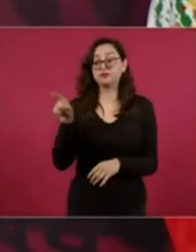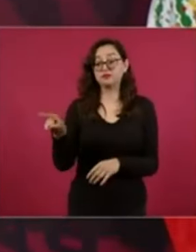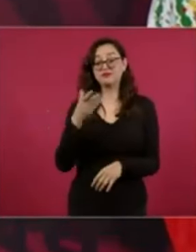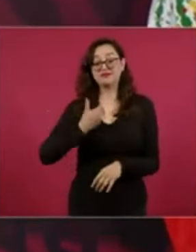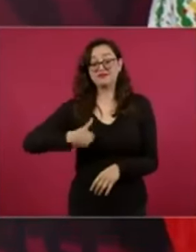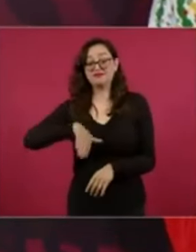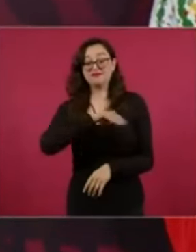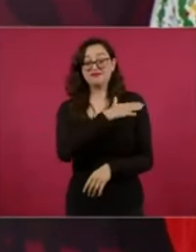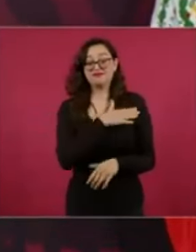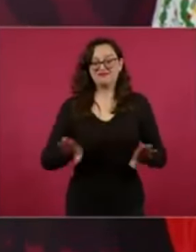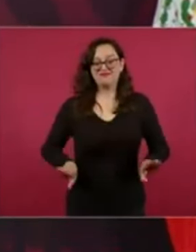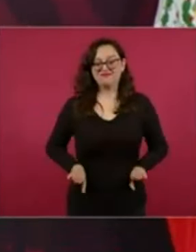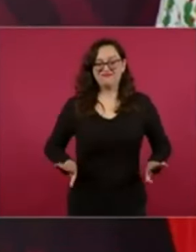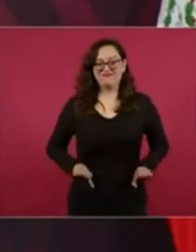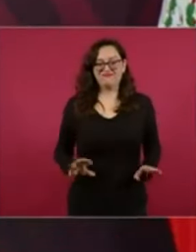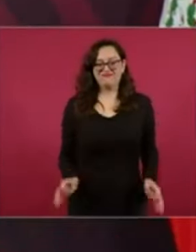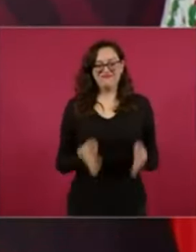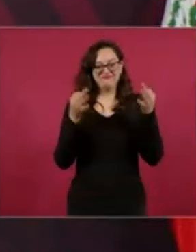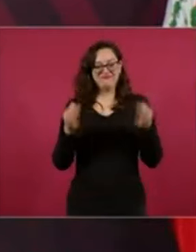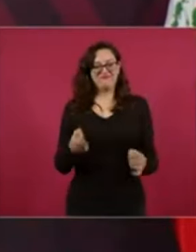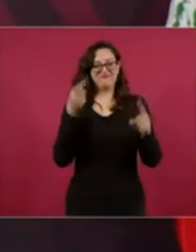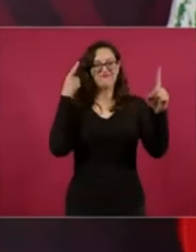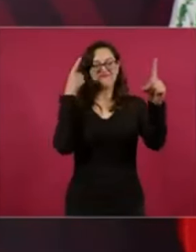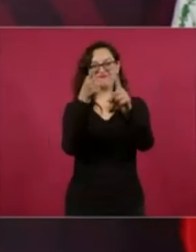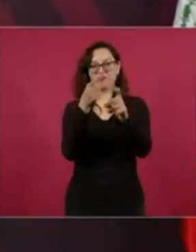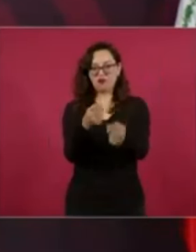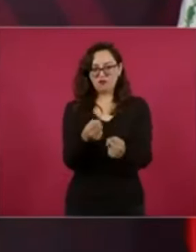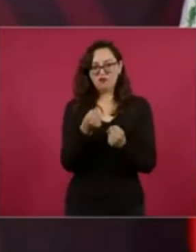convicciones Con principios